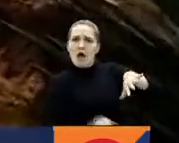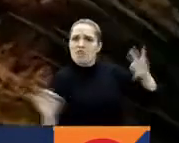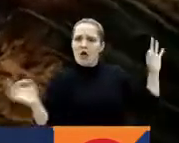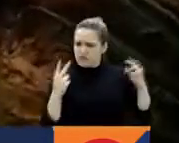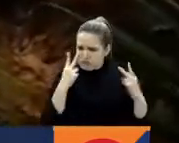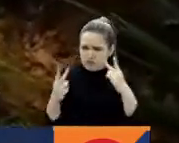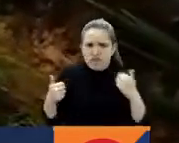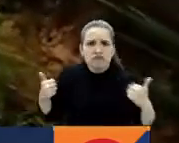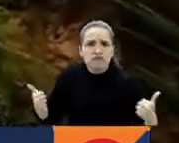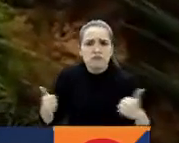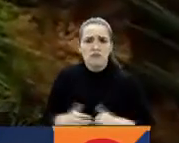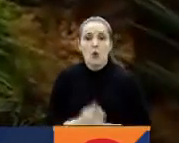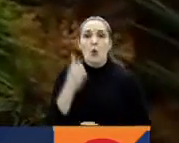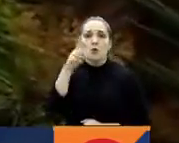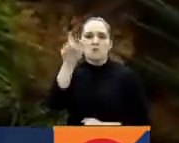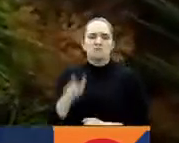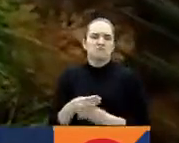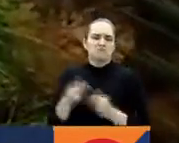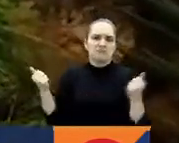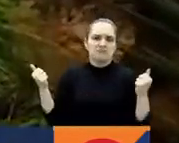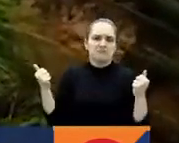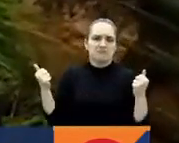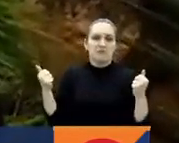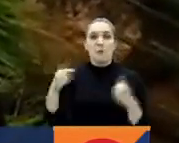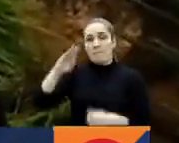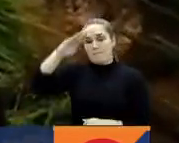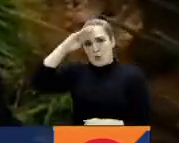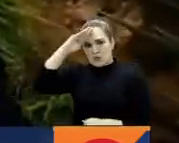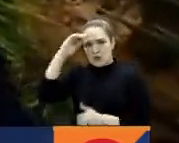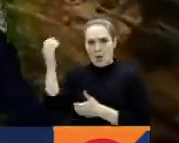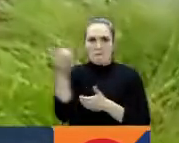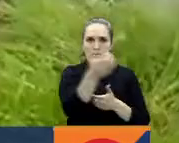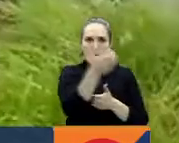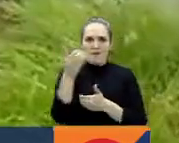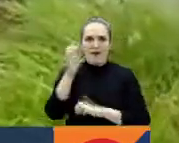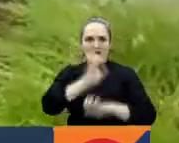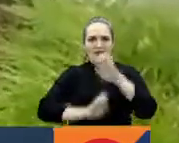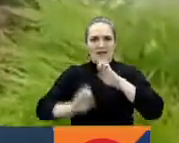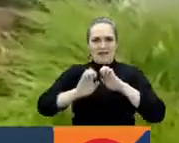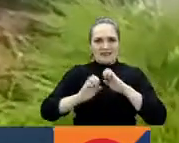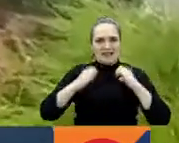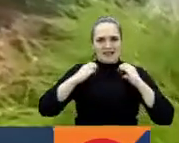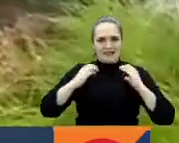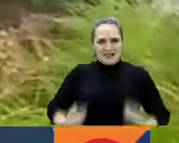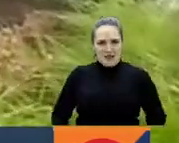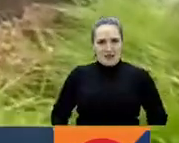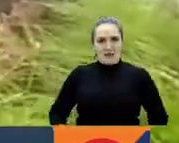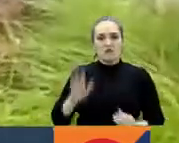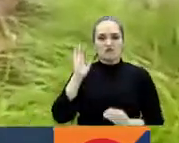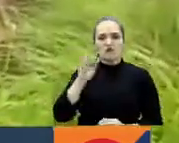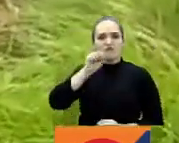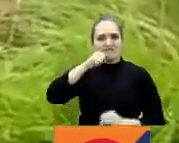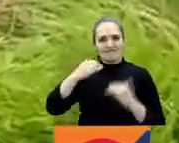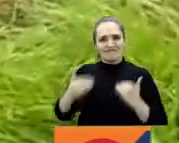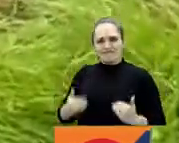no. Una persona continúa desaparecida, policía, bomberos y defensa civil les piden a los habitantes del sector que evacúen la zona.